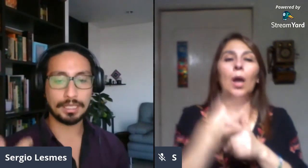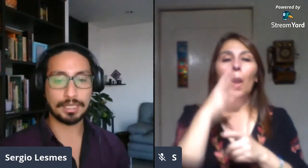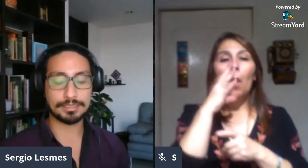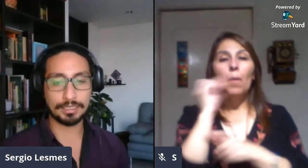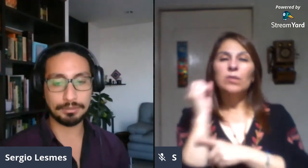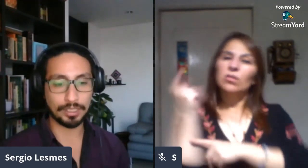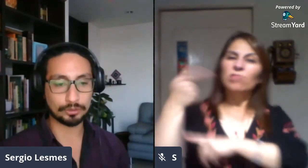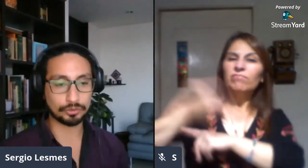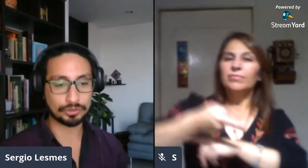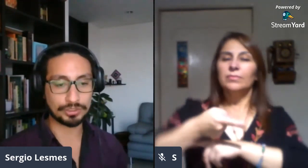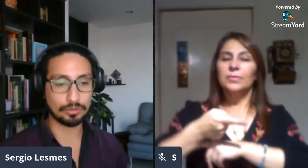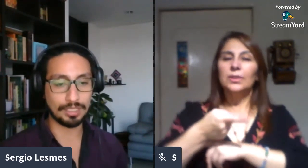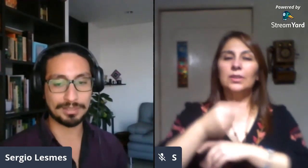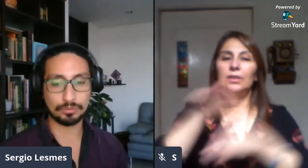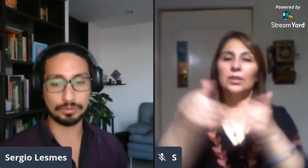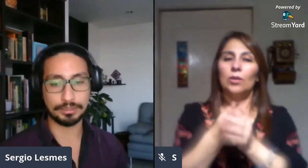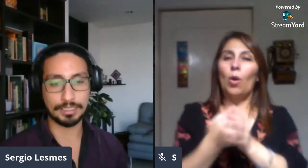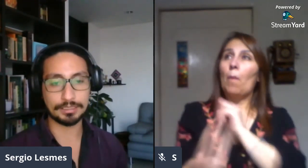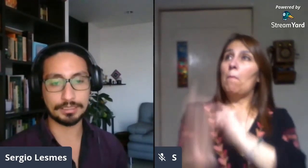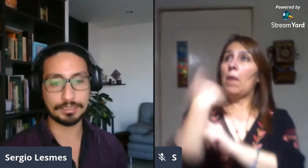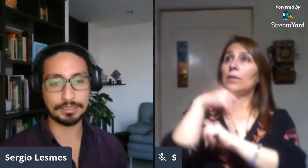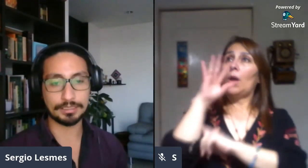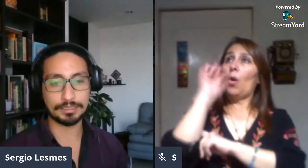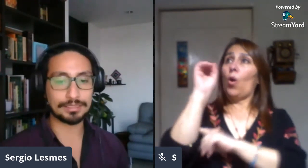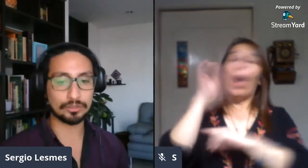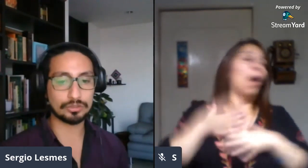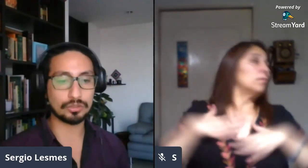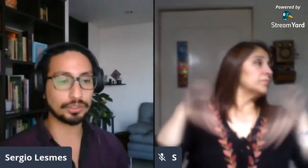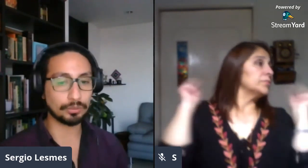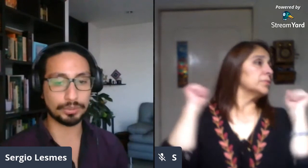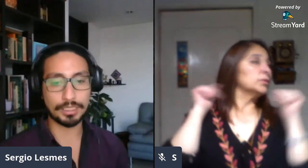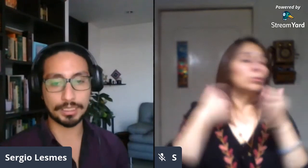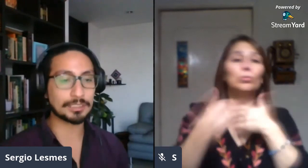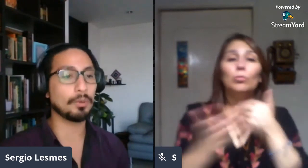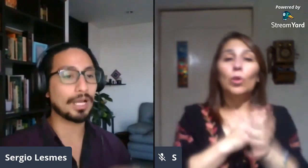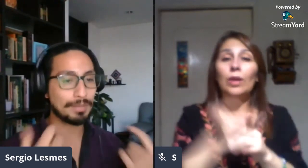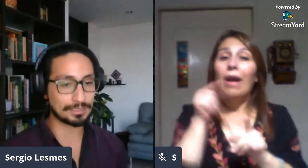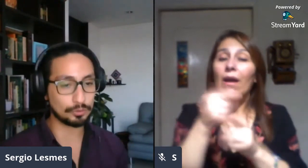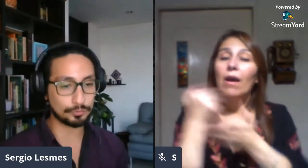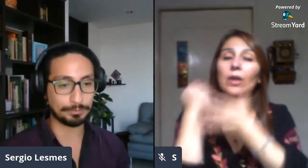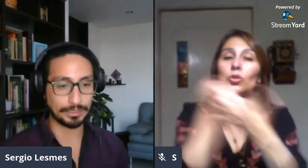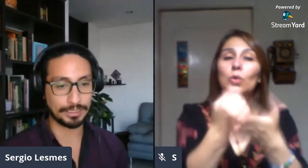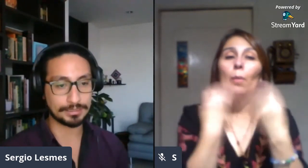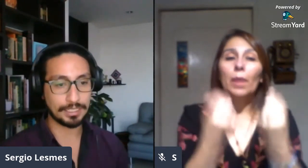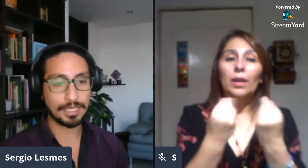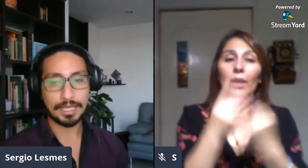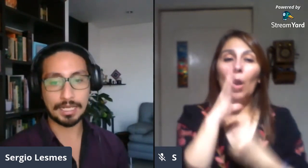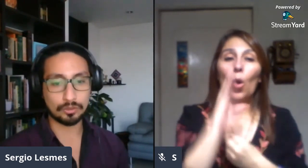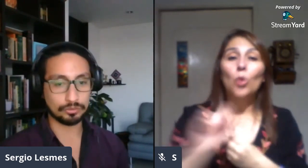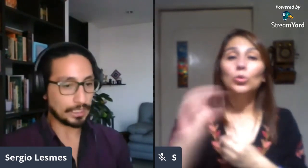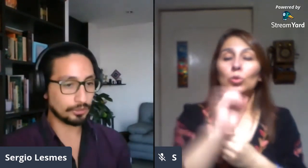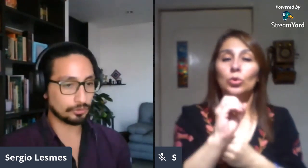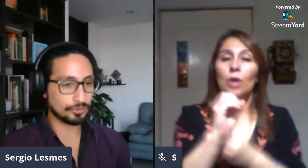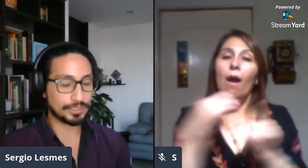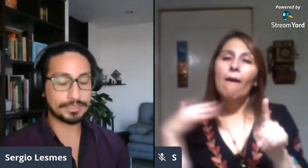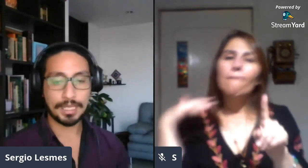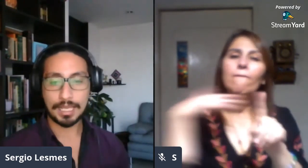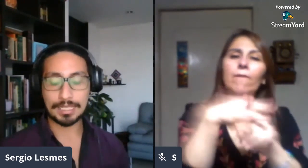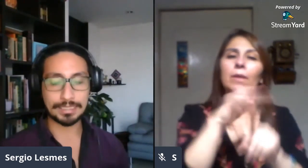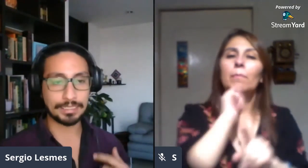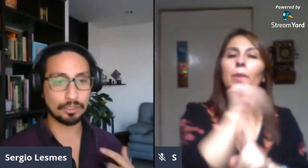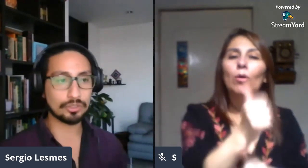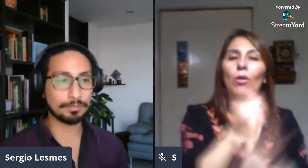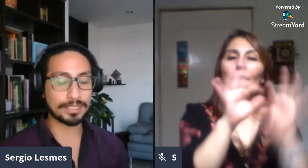ese libreto tóxico de la masculinidad, lo único que está haciendo es contribuir a que los hombres se expongan más a sus familias al contagio.